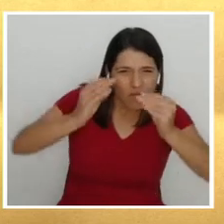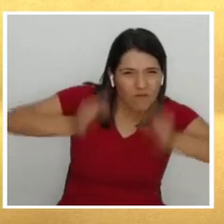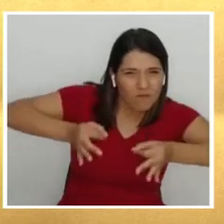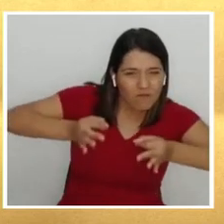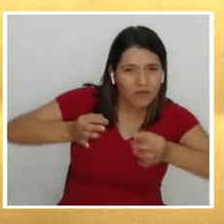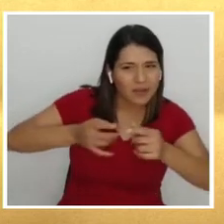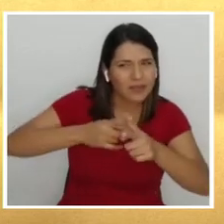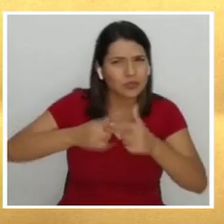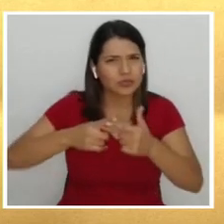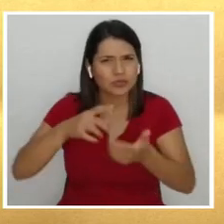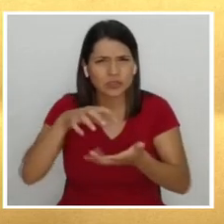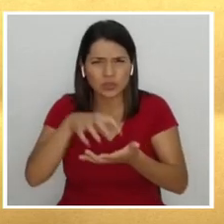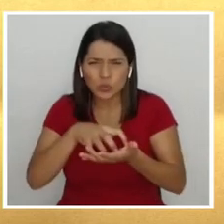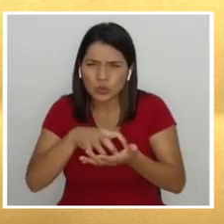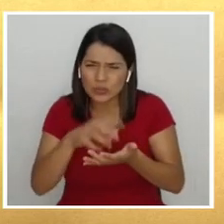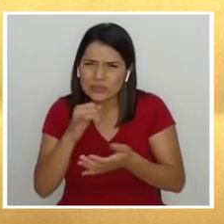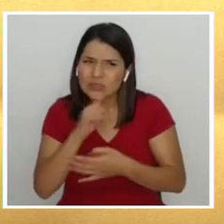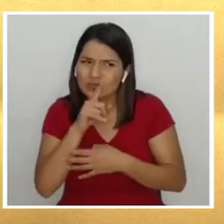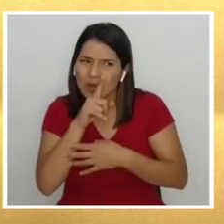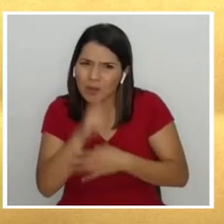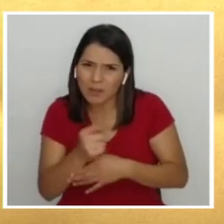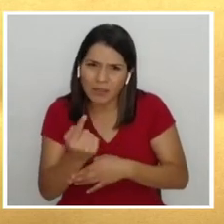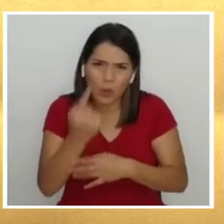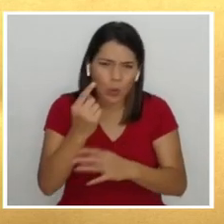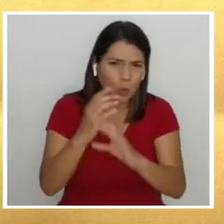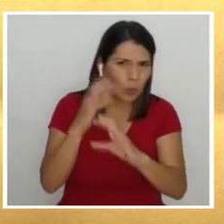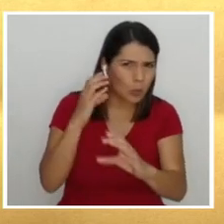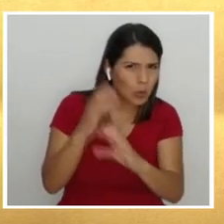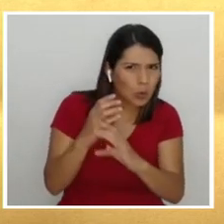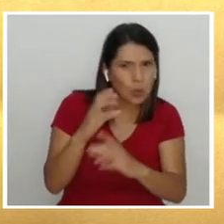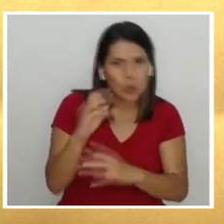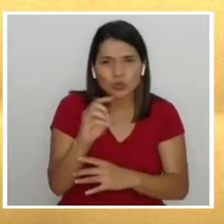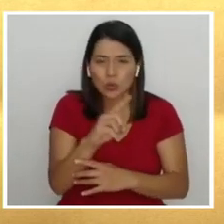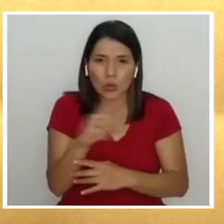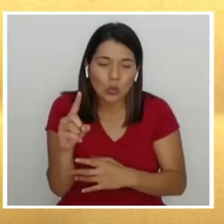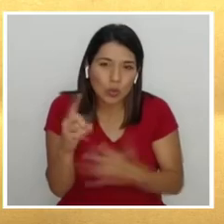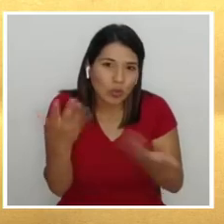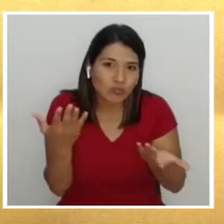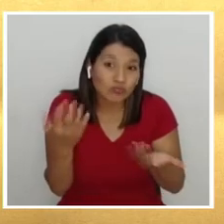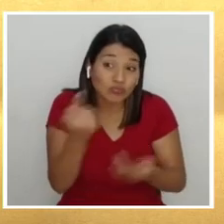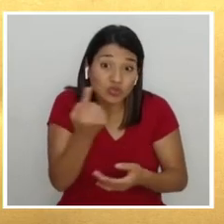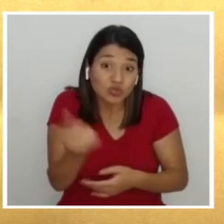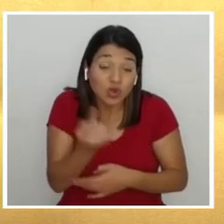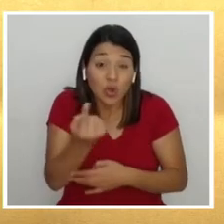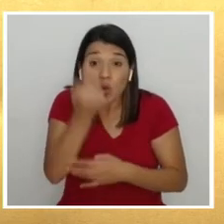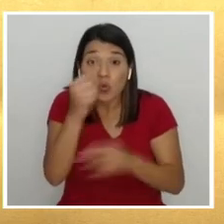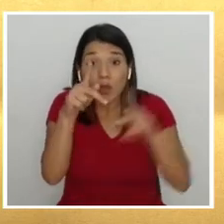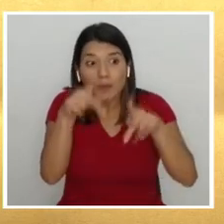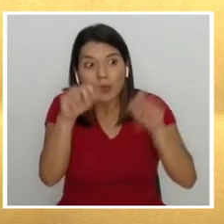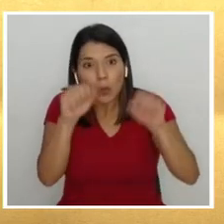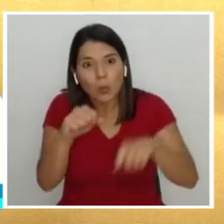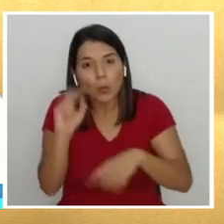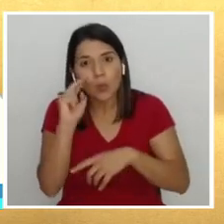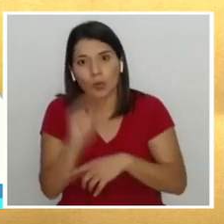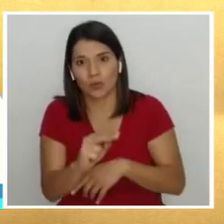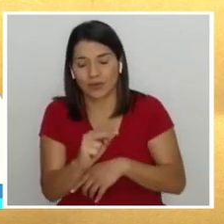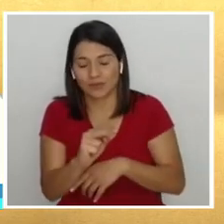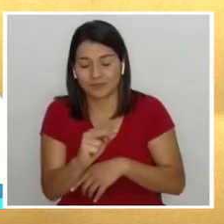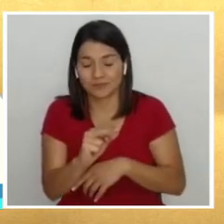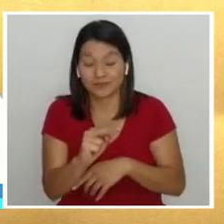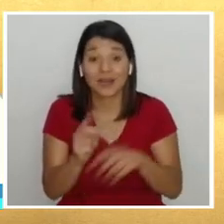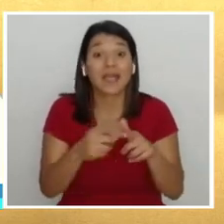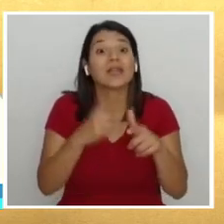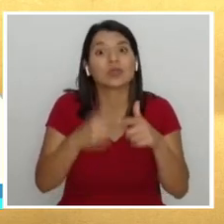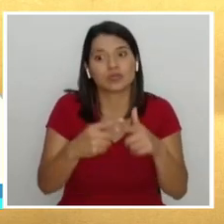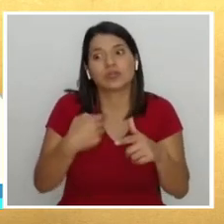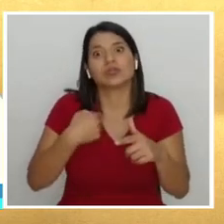realmente el accidente era real. Entonces en ese momento me